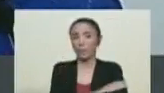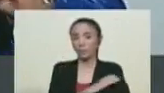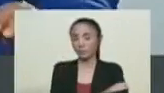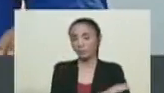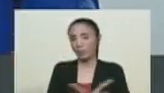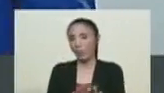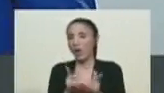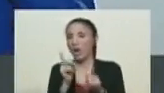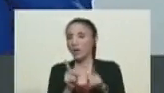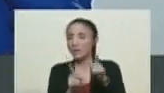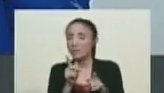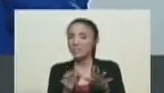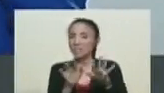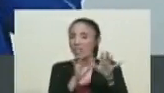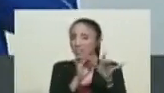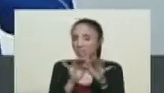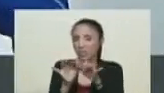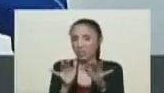conspiradora.